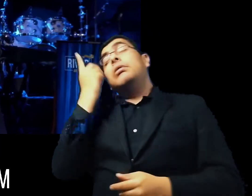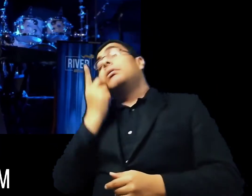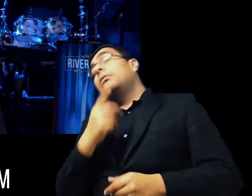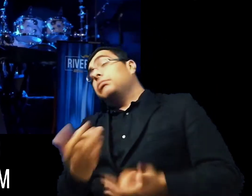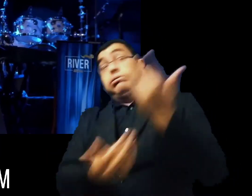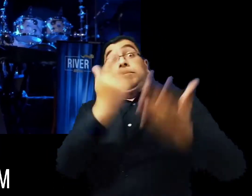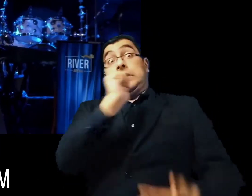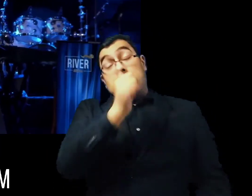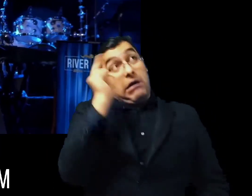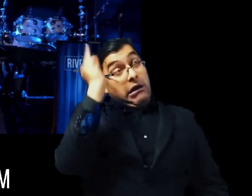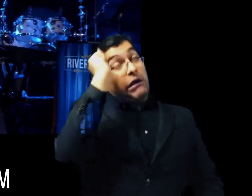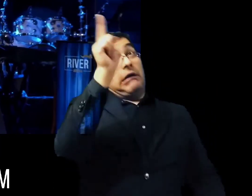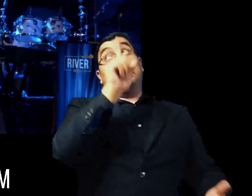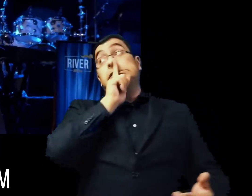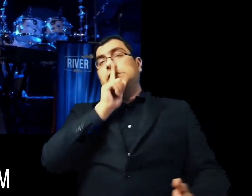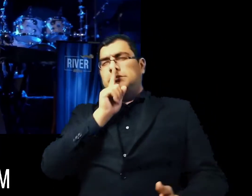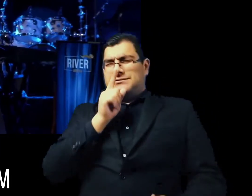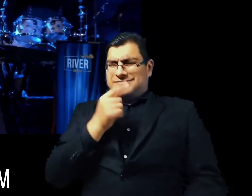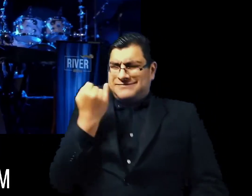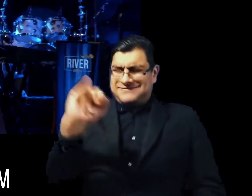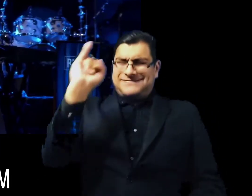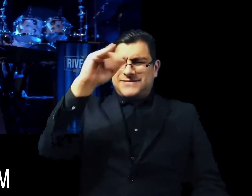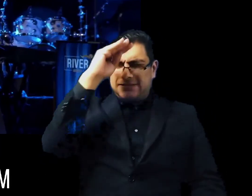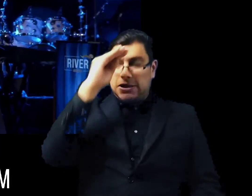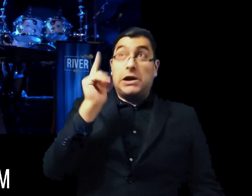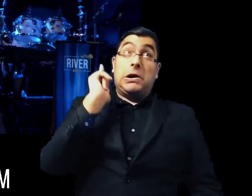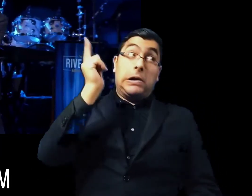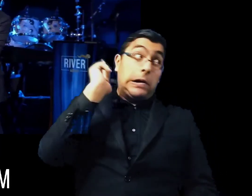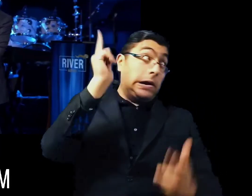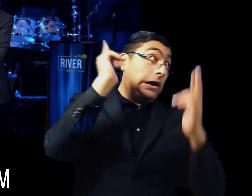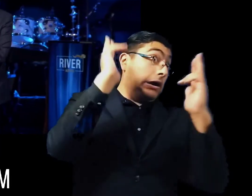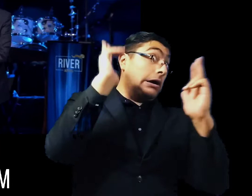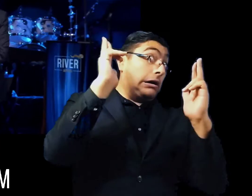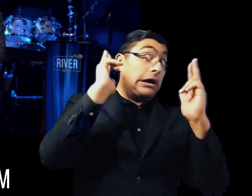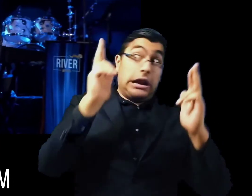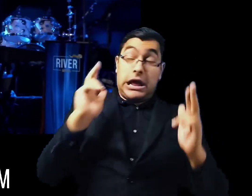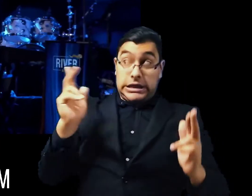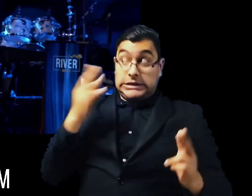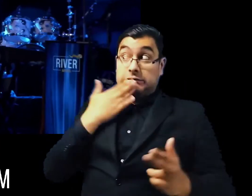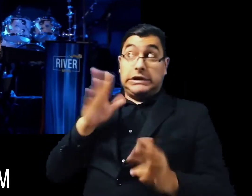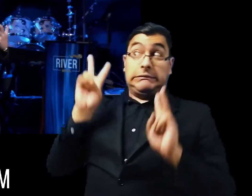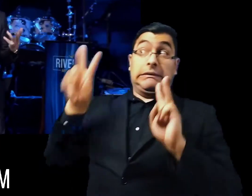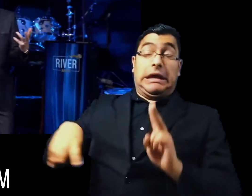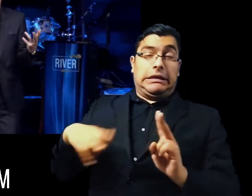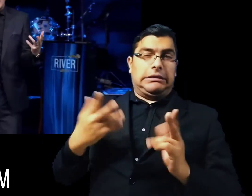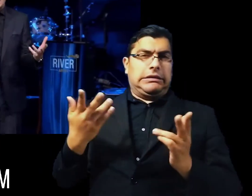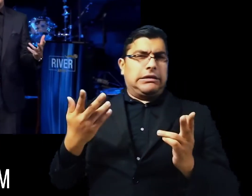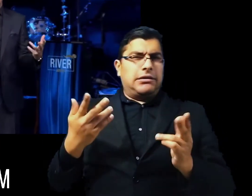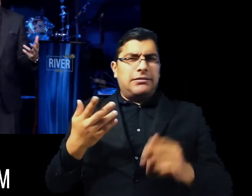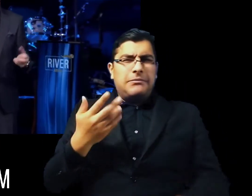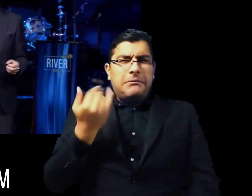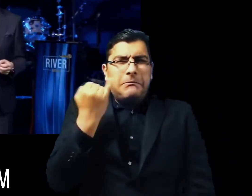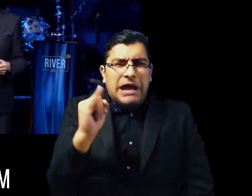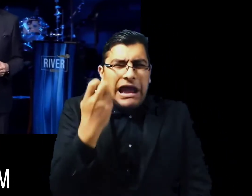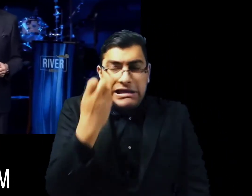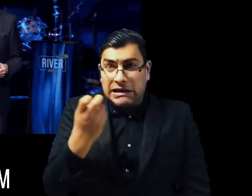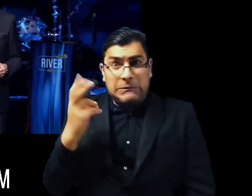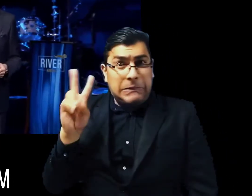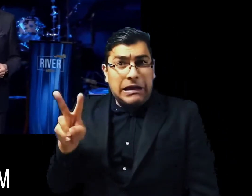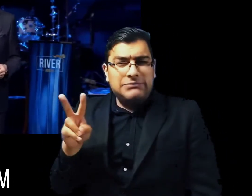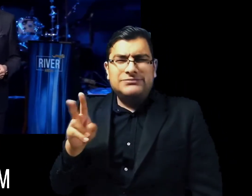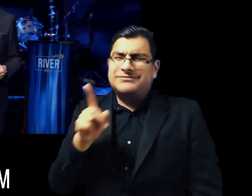sea, es una cosa de loco decir, espero que le dure, espero que esto sea real. Me sorprende ese